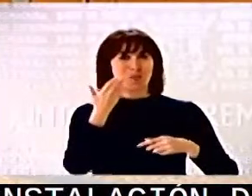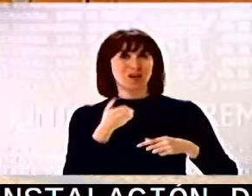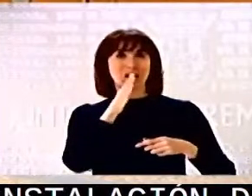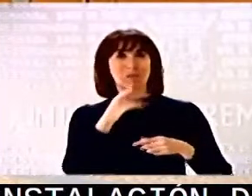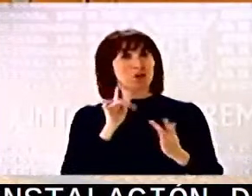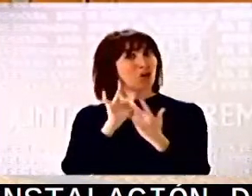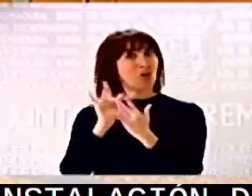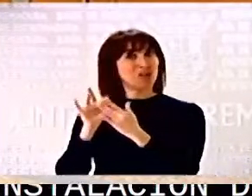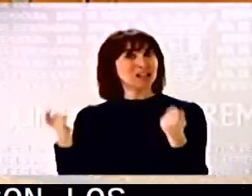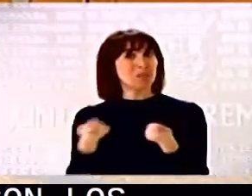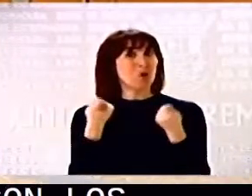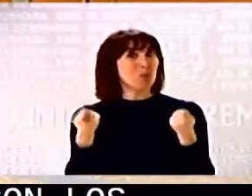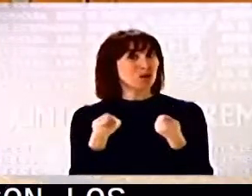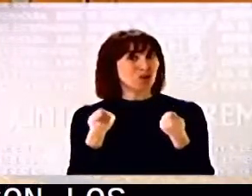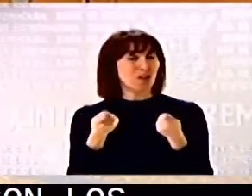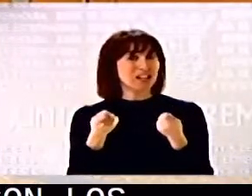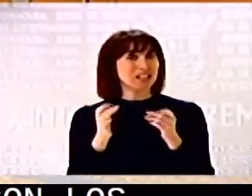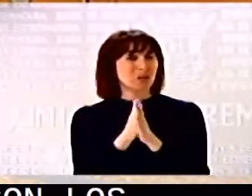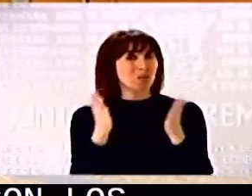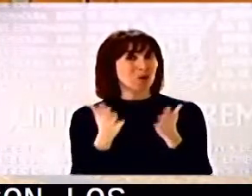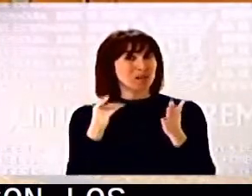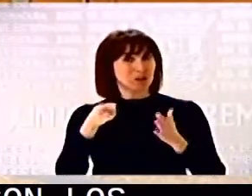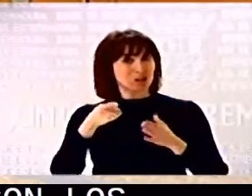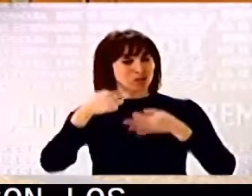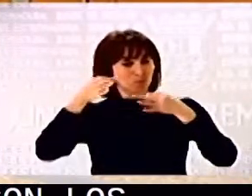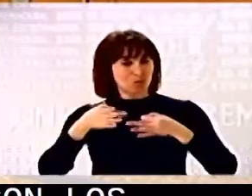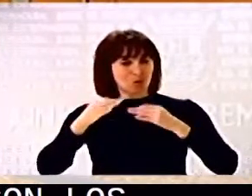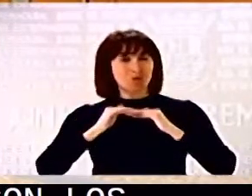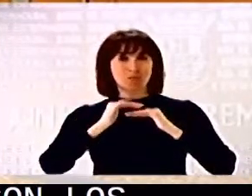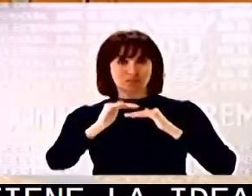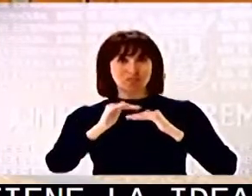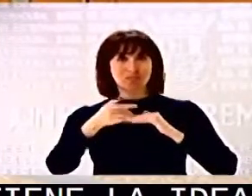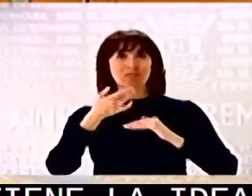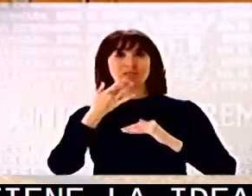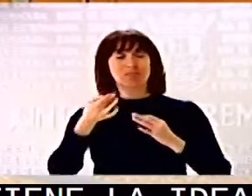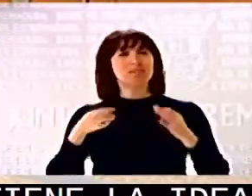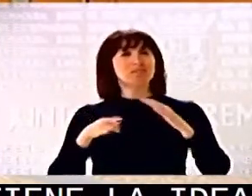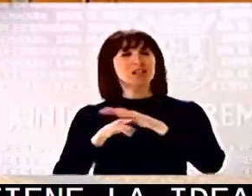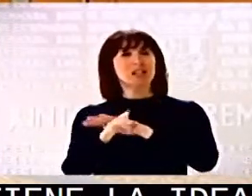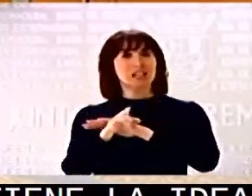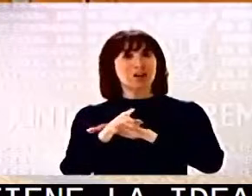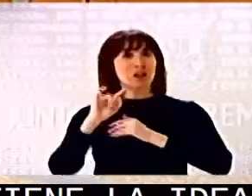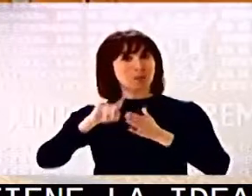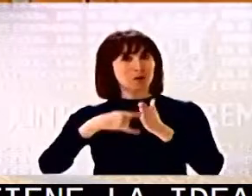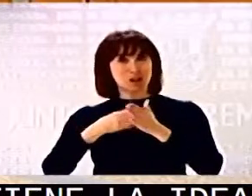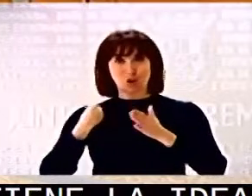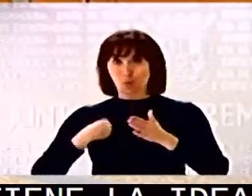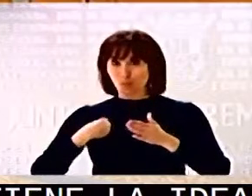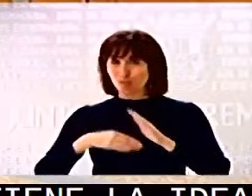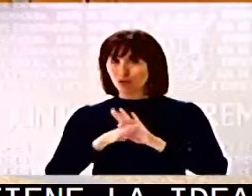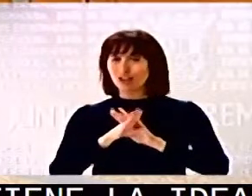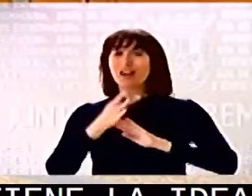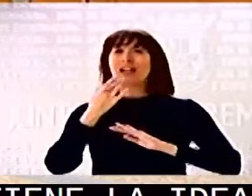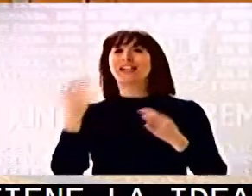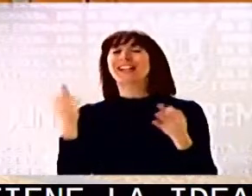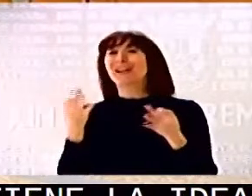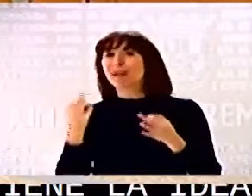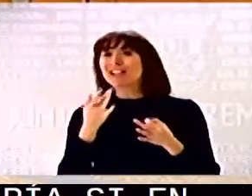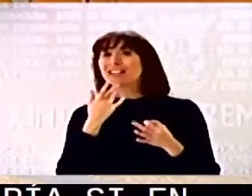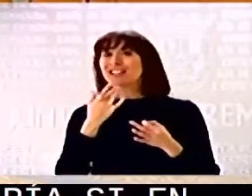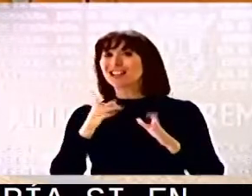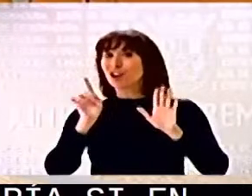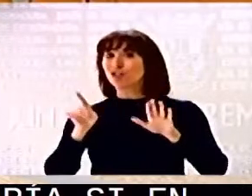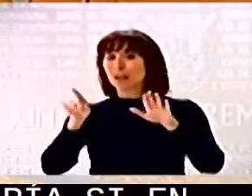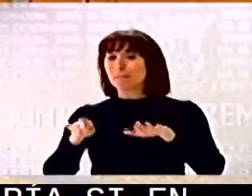los promotores, ¿se mantienen firmes, se mantienen en la idea de desarrollar ese proyecto? ¿Y qué pasaría si en estos próximos